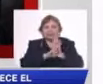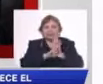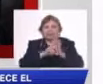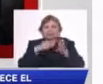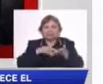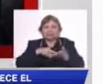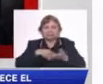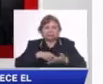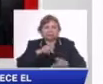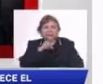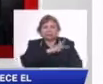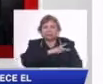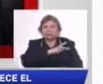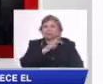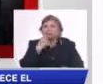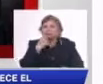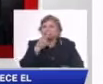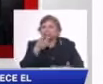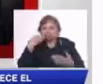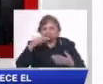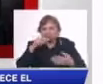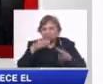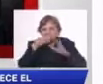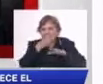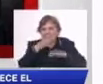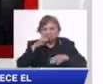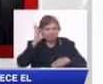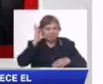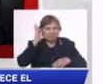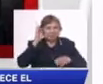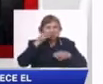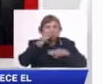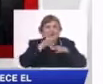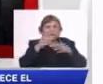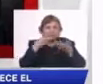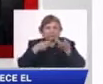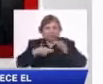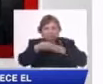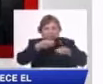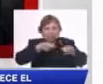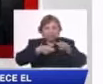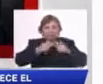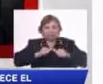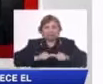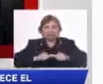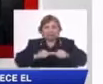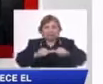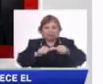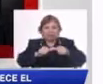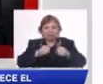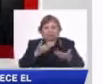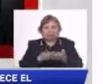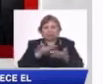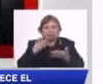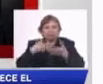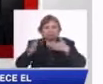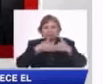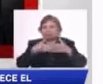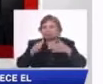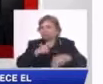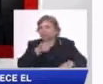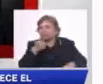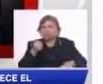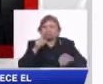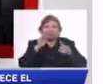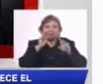dirige el fujimorismo, quienes acudieron sin rubor a Palacio para negociar la permanencia de Dina Boluarte, sin importarles los más de